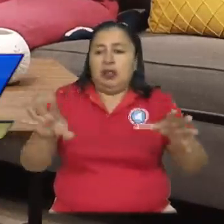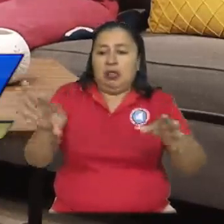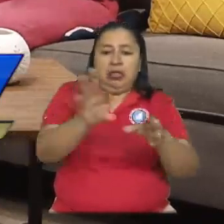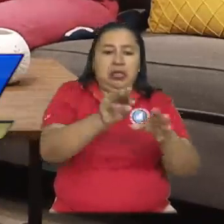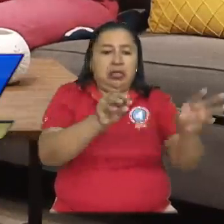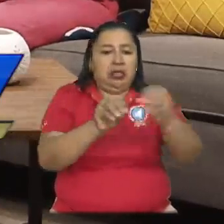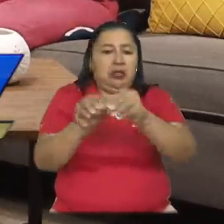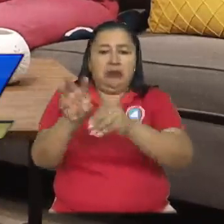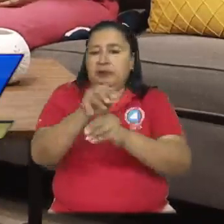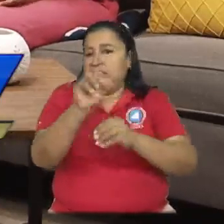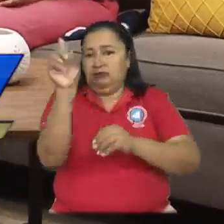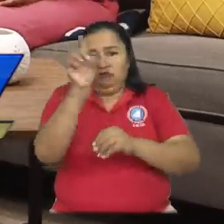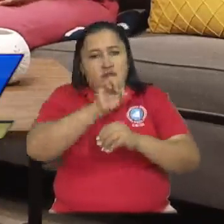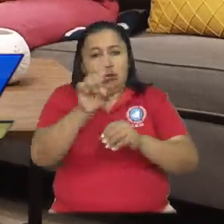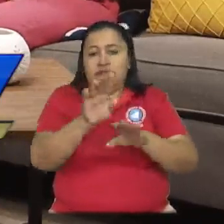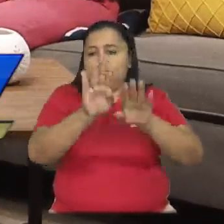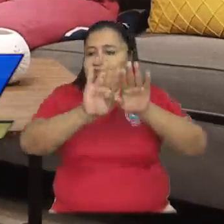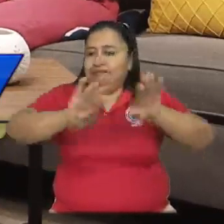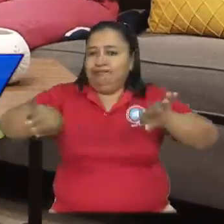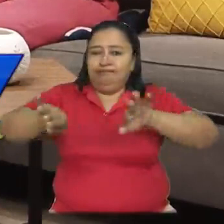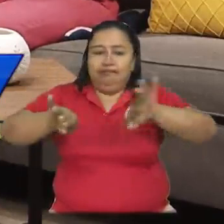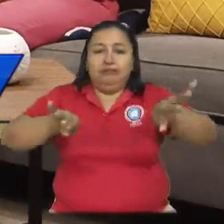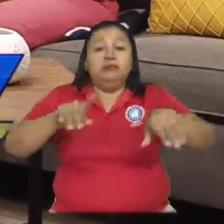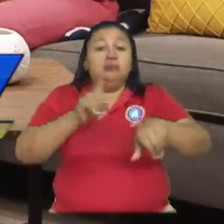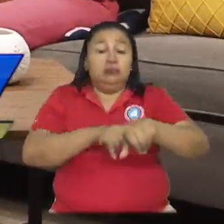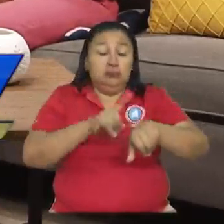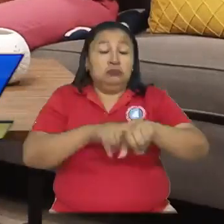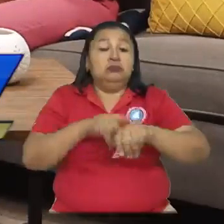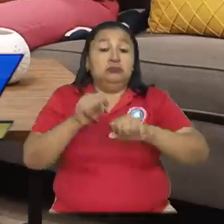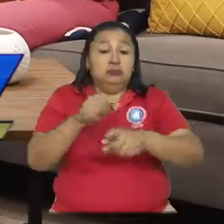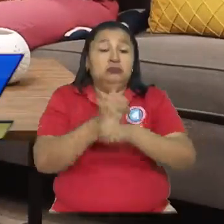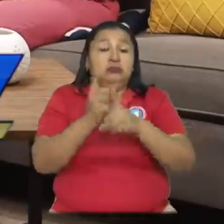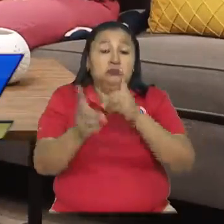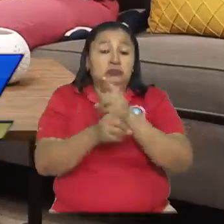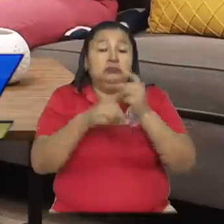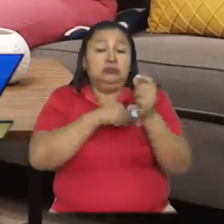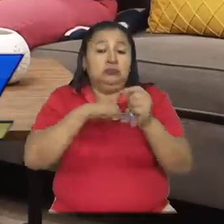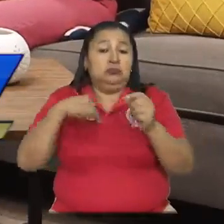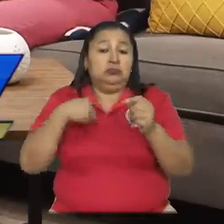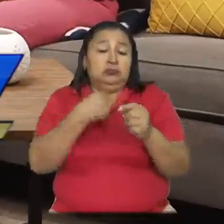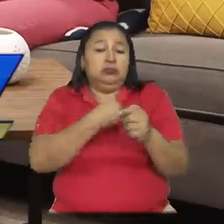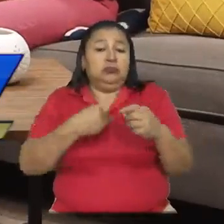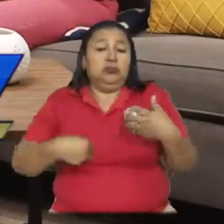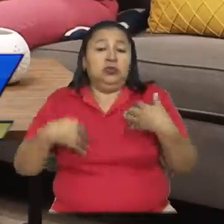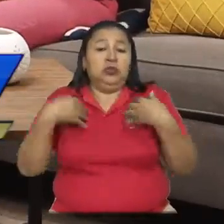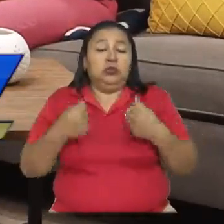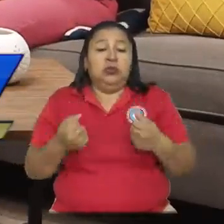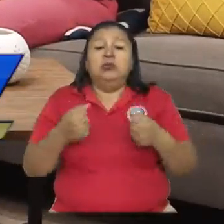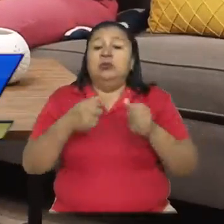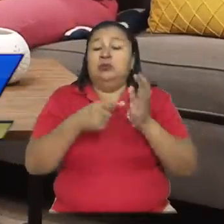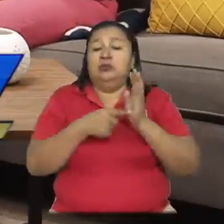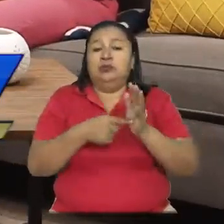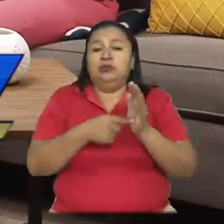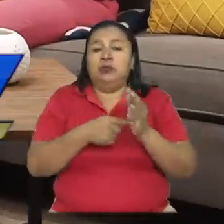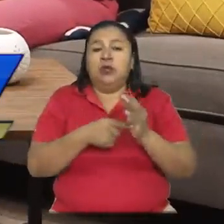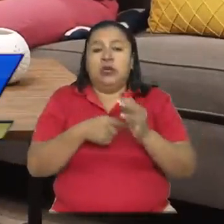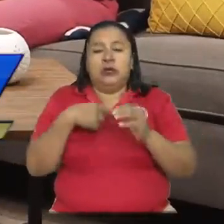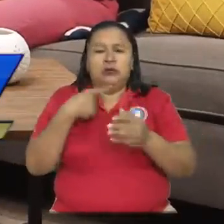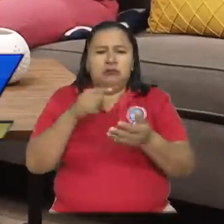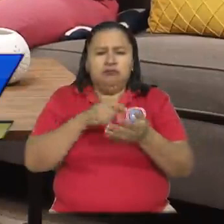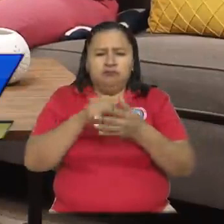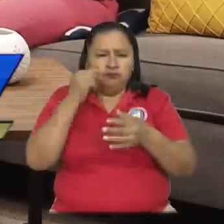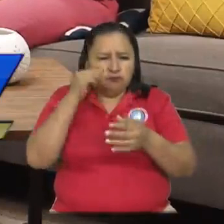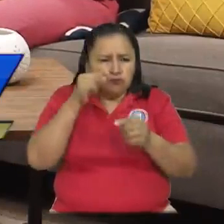haya contaminación, que es el periodo donde también el MINSA hace temas como los